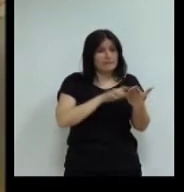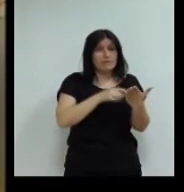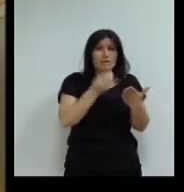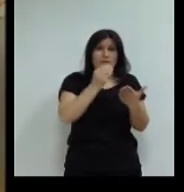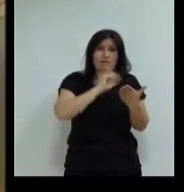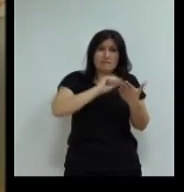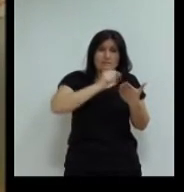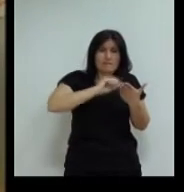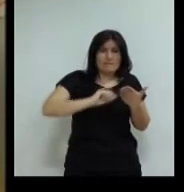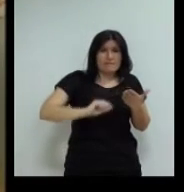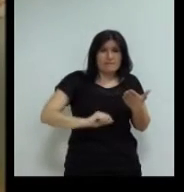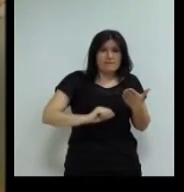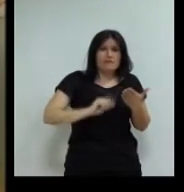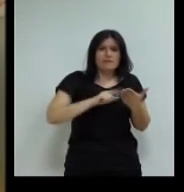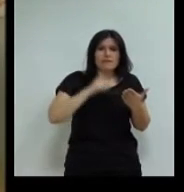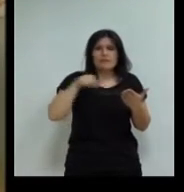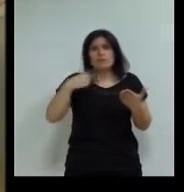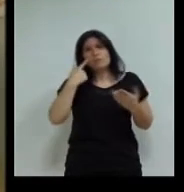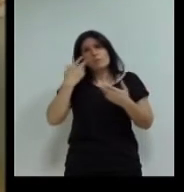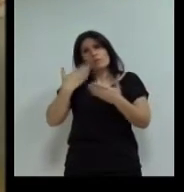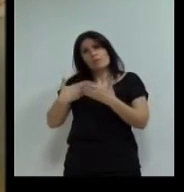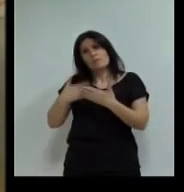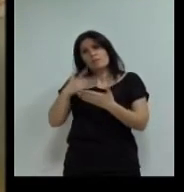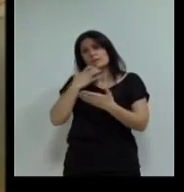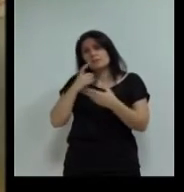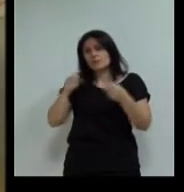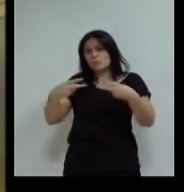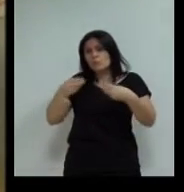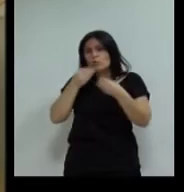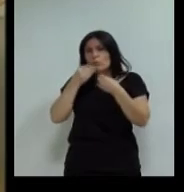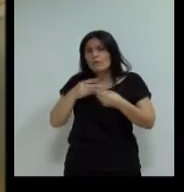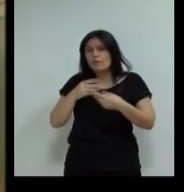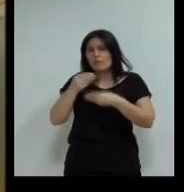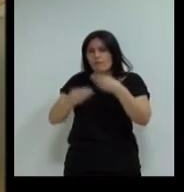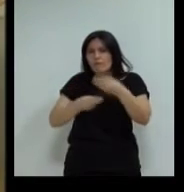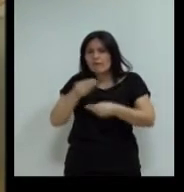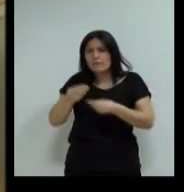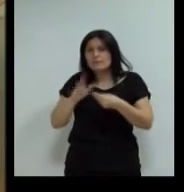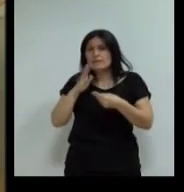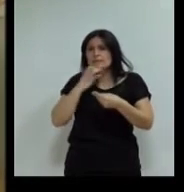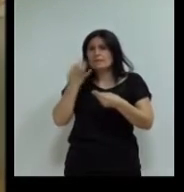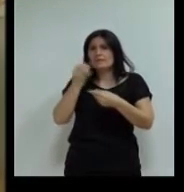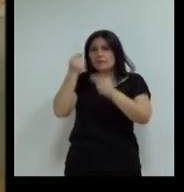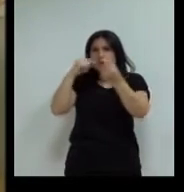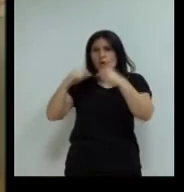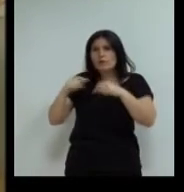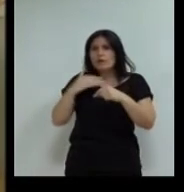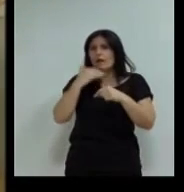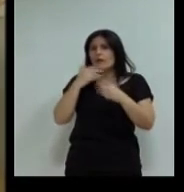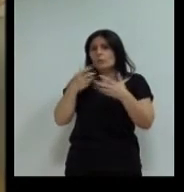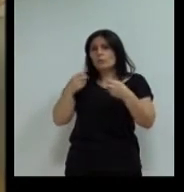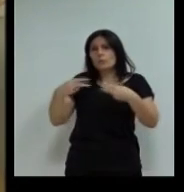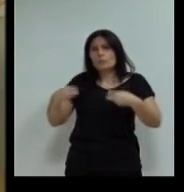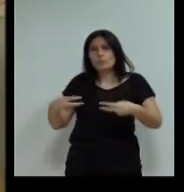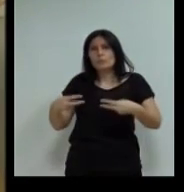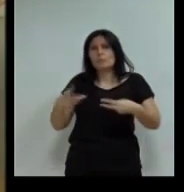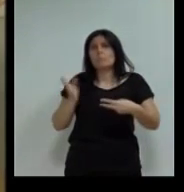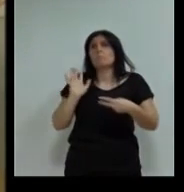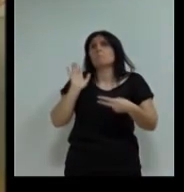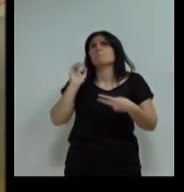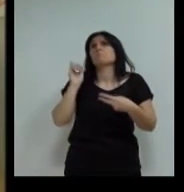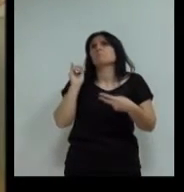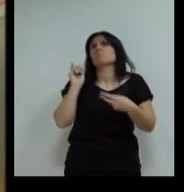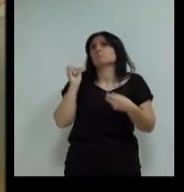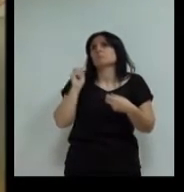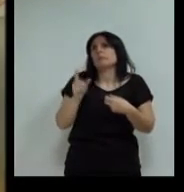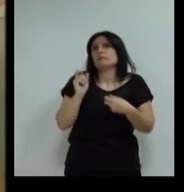de comprobar que realmente los subtítulos están bien formados y oye, si hay que corregir alguno se corrige, pero vamos, normalmente estoy